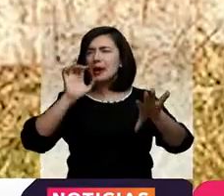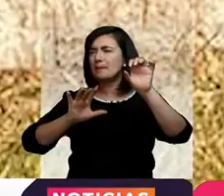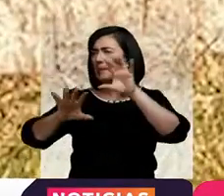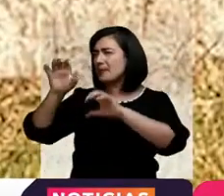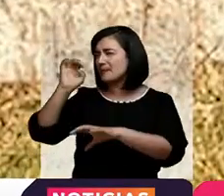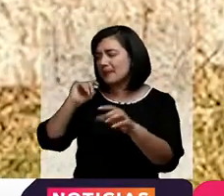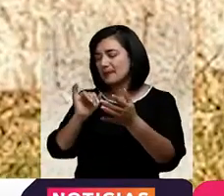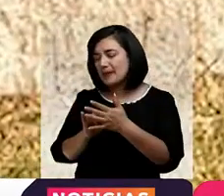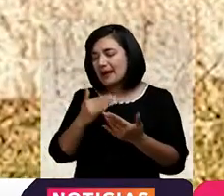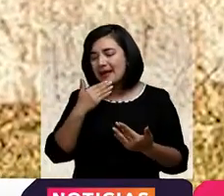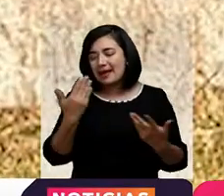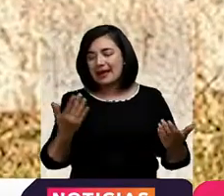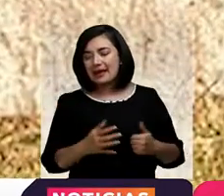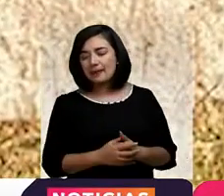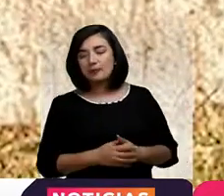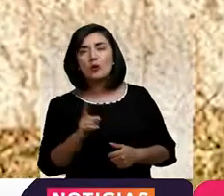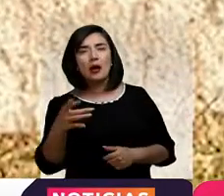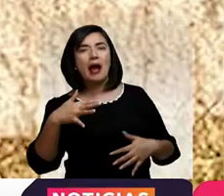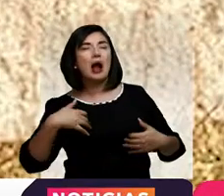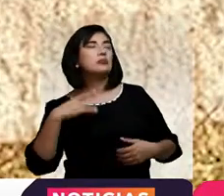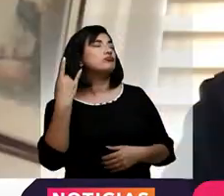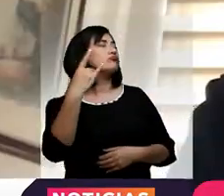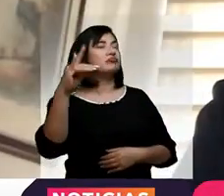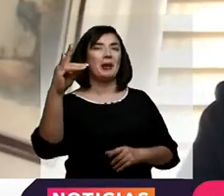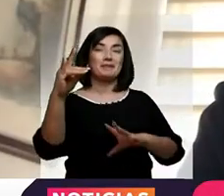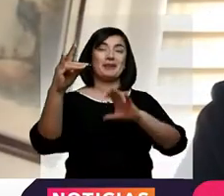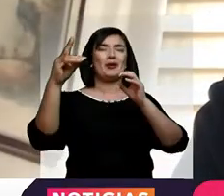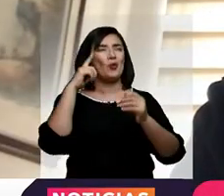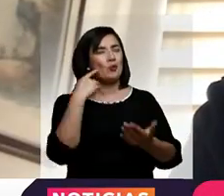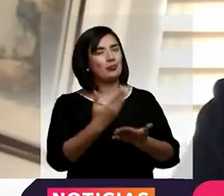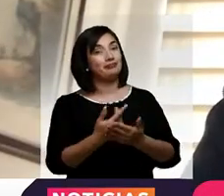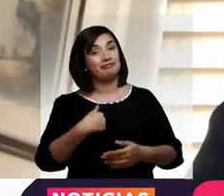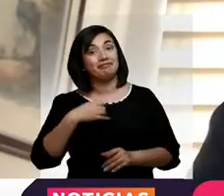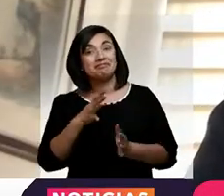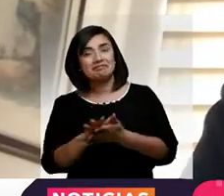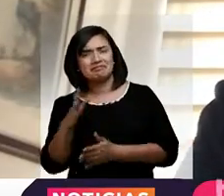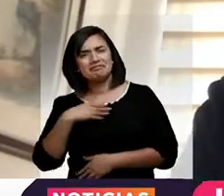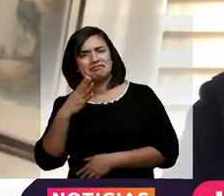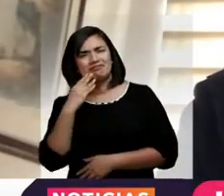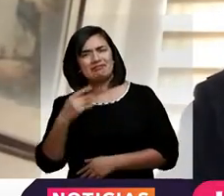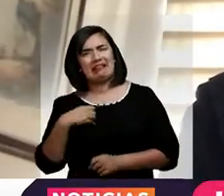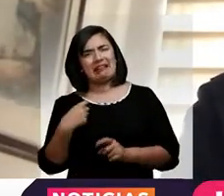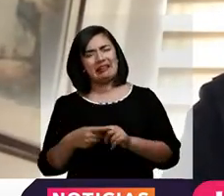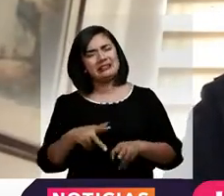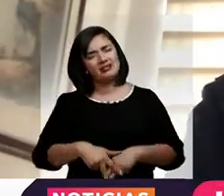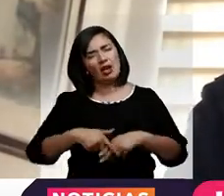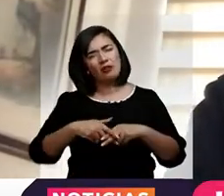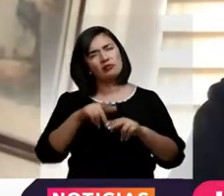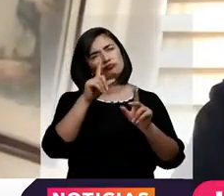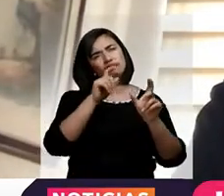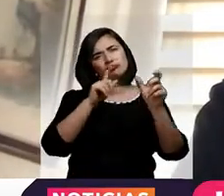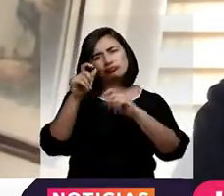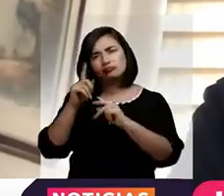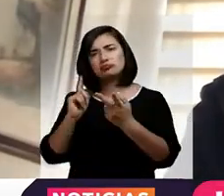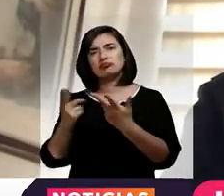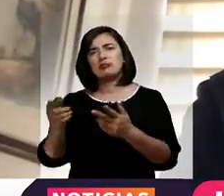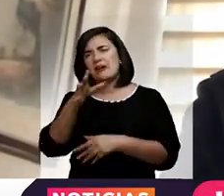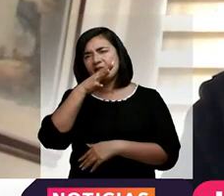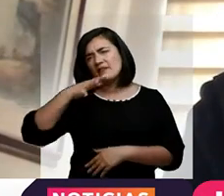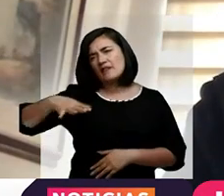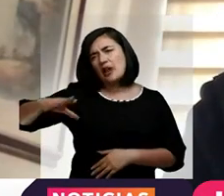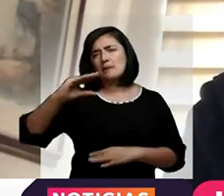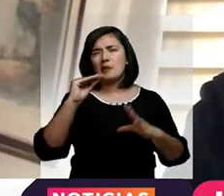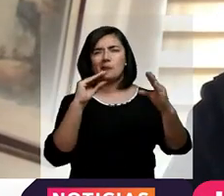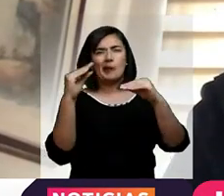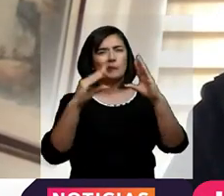ejemplo, al fotografiar animales. En mi experiencia he fotografiado caballos, he fotografiado granjas de patos